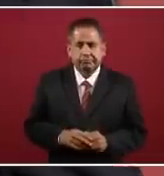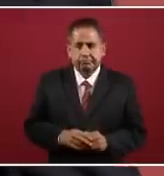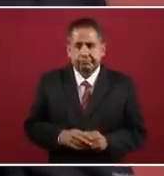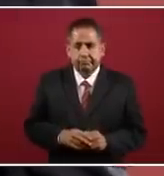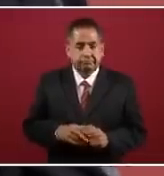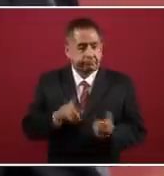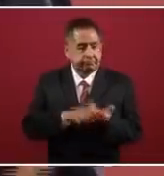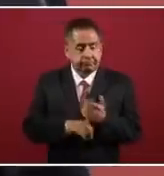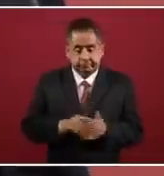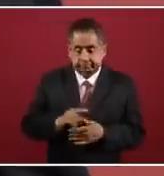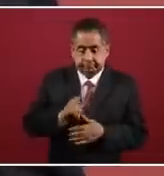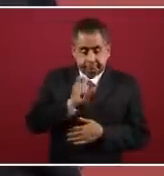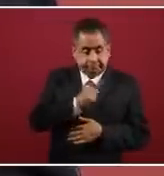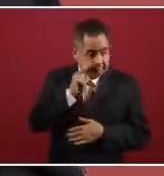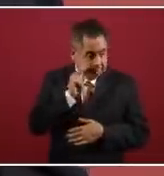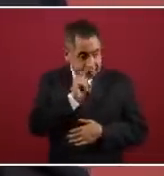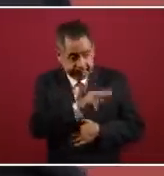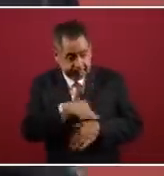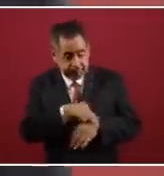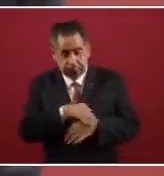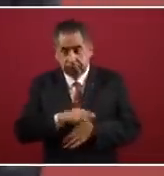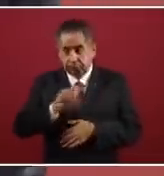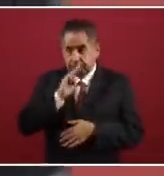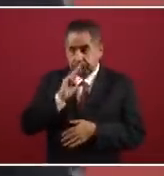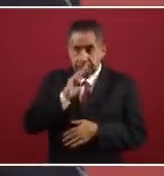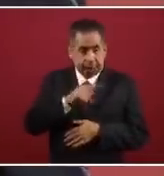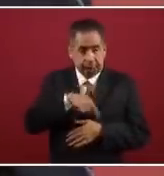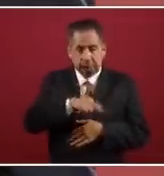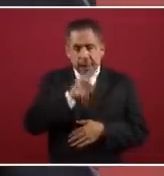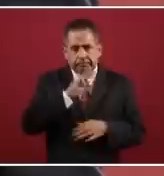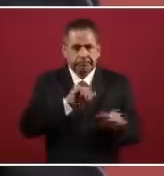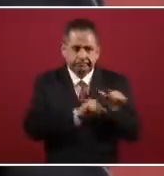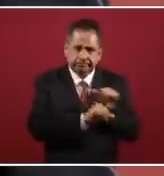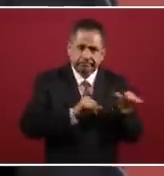están las mamás, porque se turnan